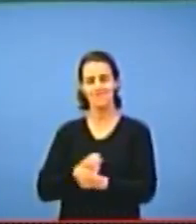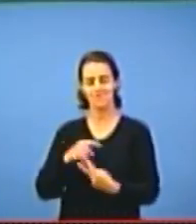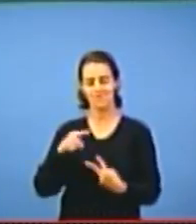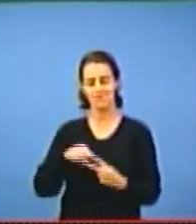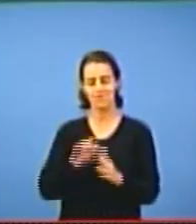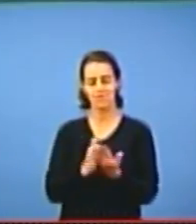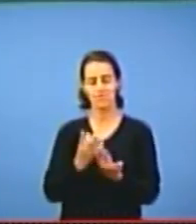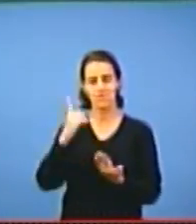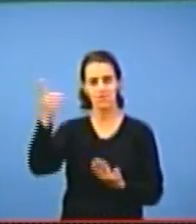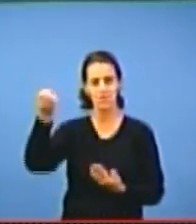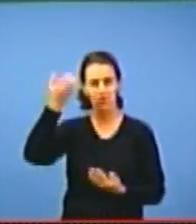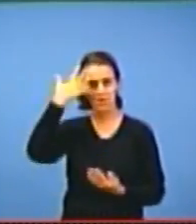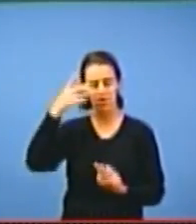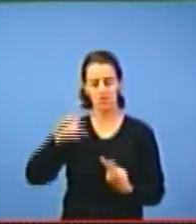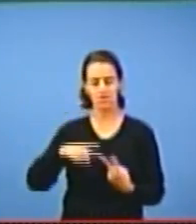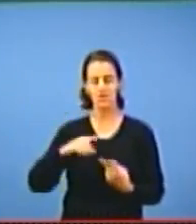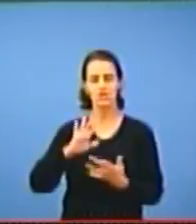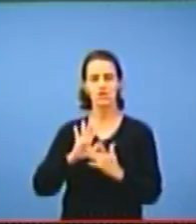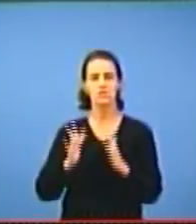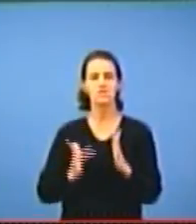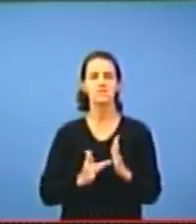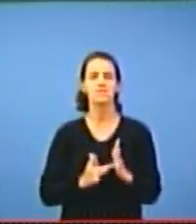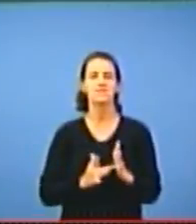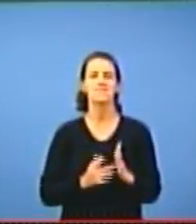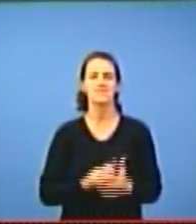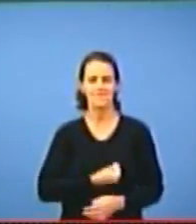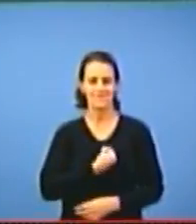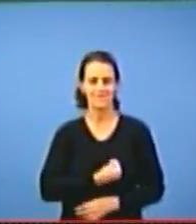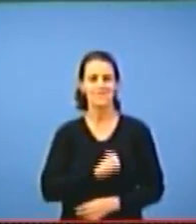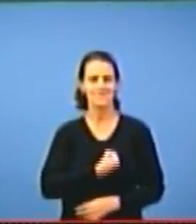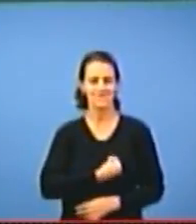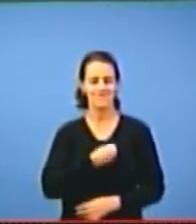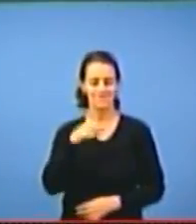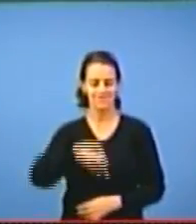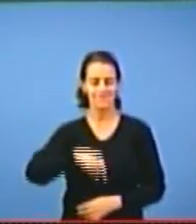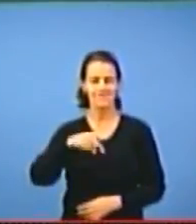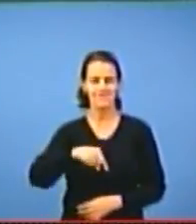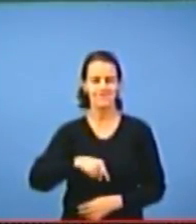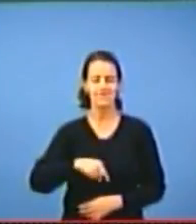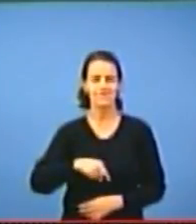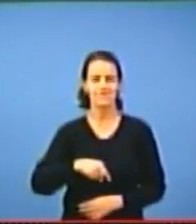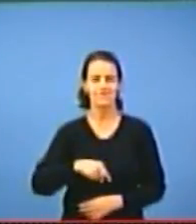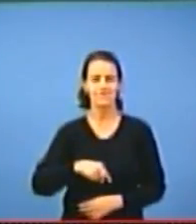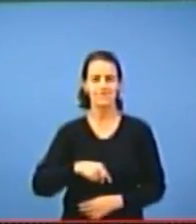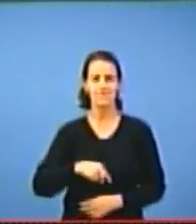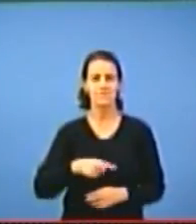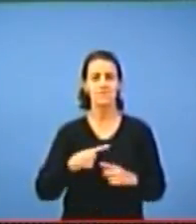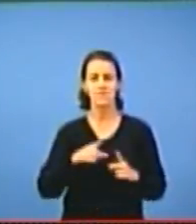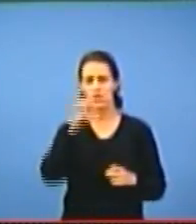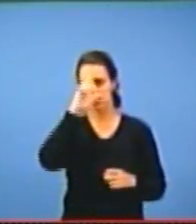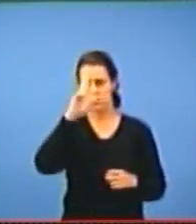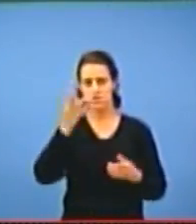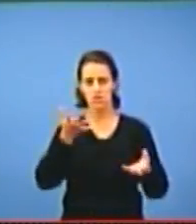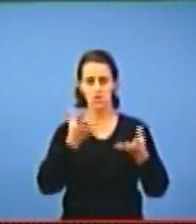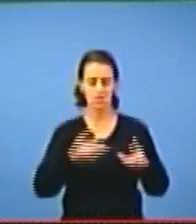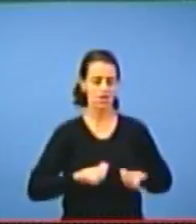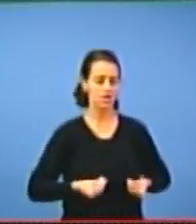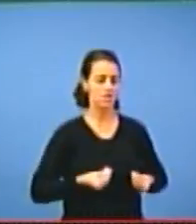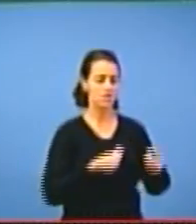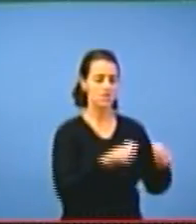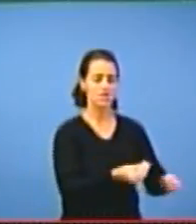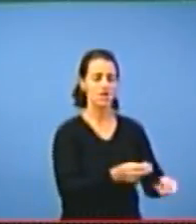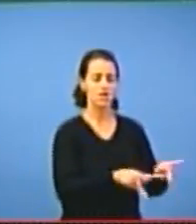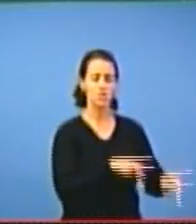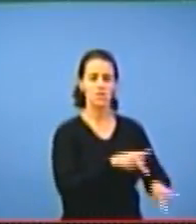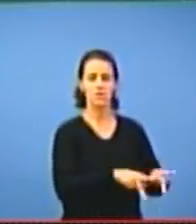palabra revelada y el Señor Jesús, que está presente en nuestro medio. Solo que en este pueblo, el Señor le dio a